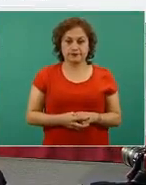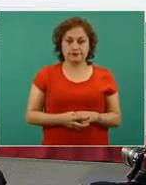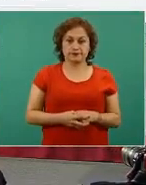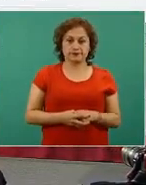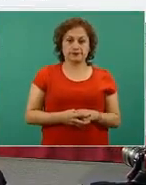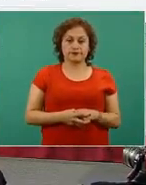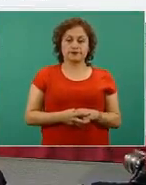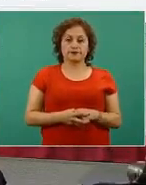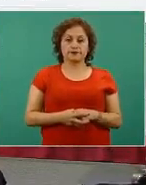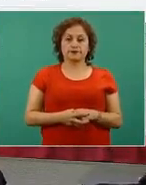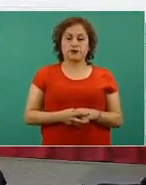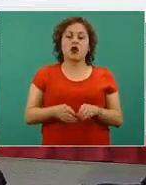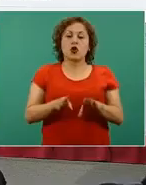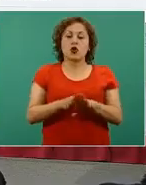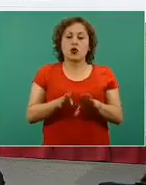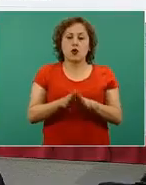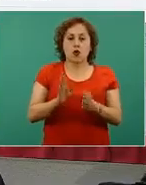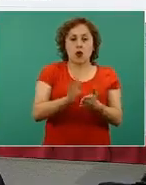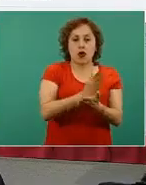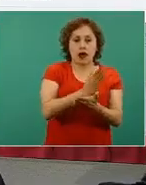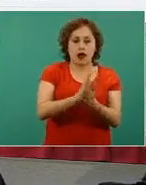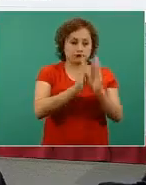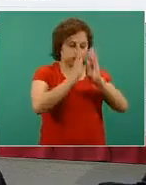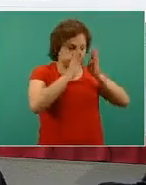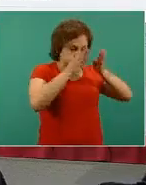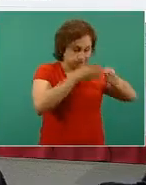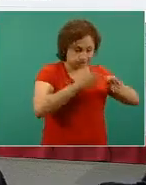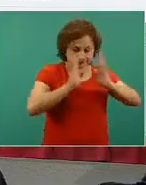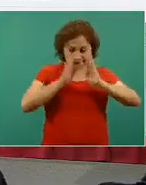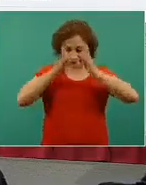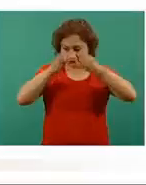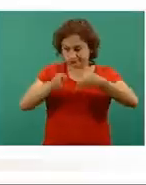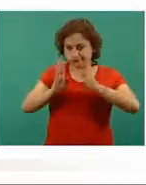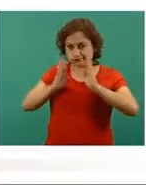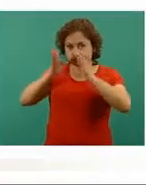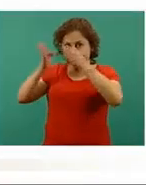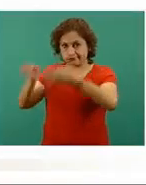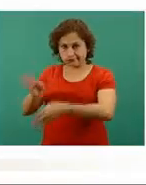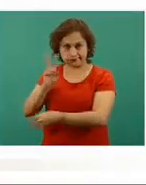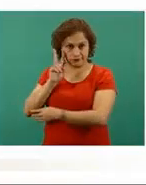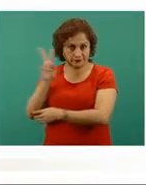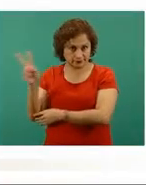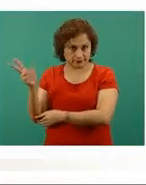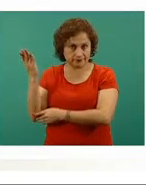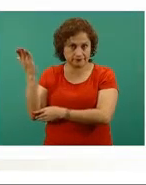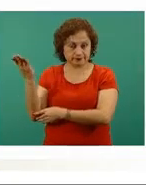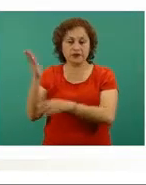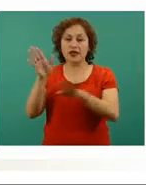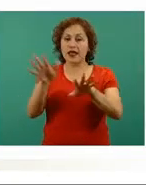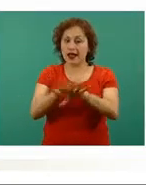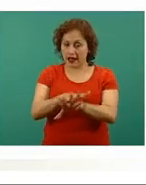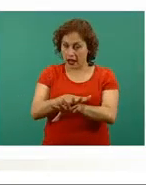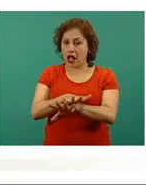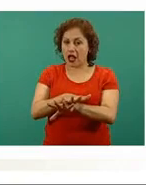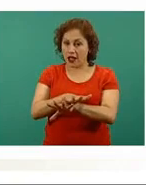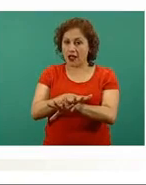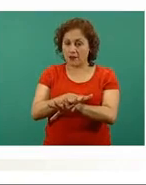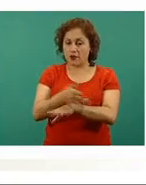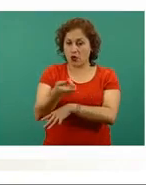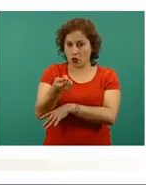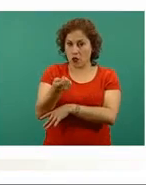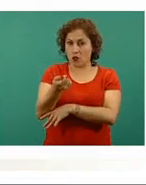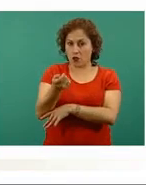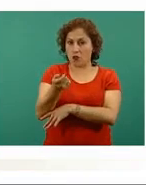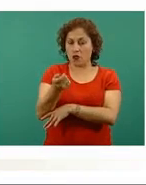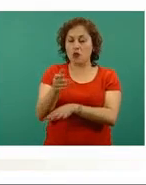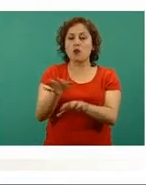Por los distintos grupos, seguimos. Como ven ustedes, hay algunos pequeños cambios, un poco en la aplicación de